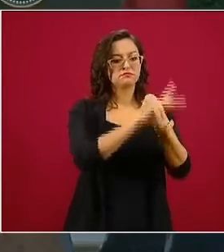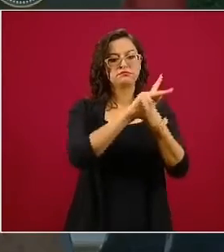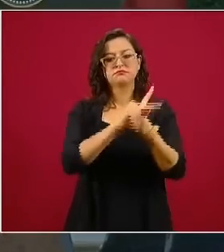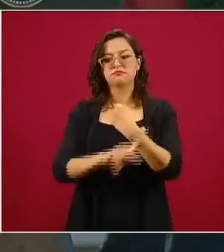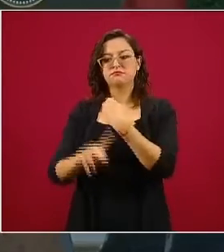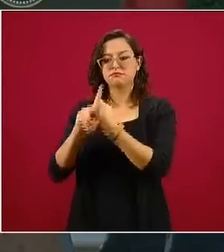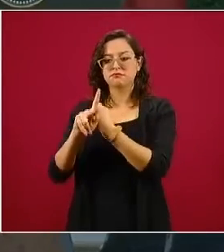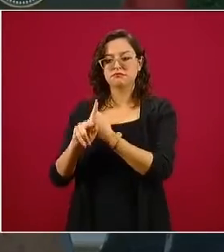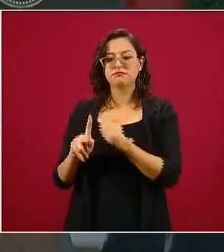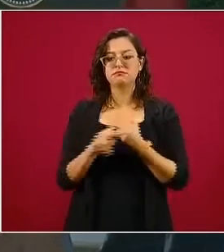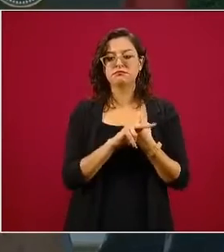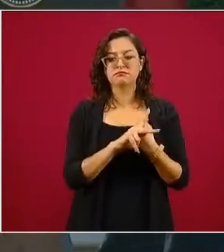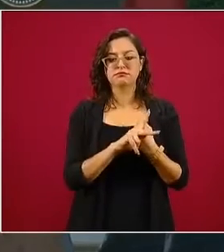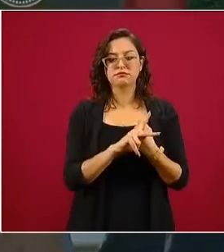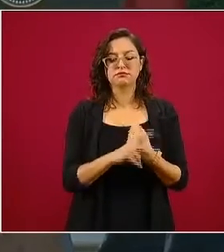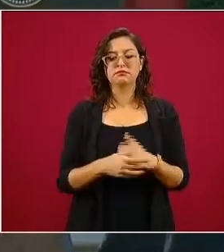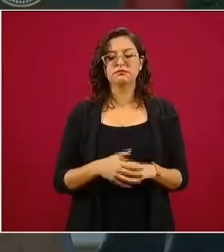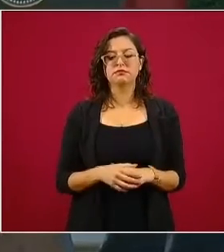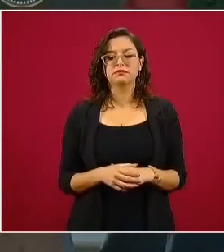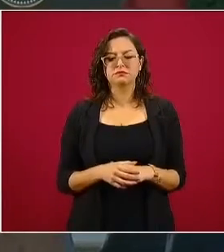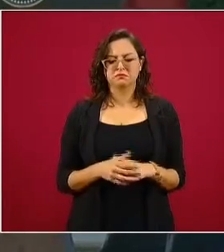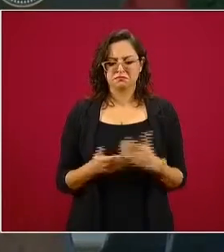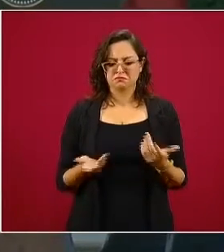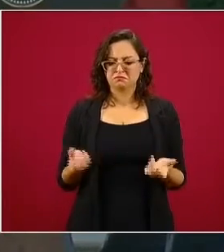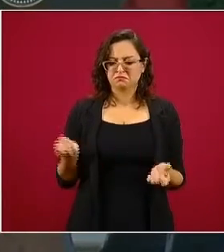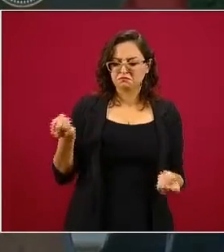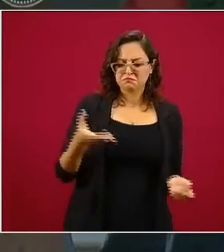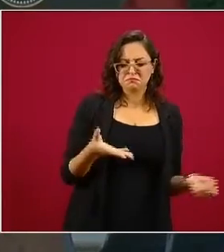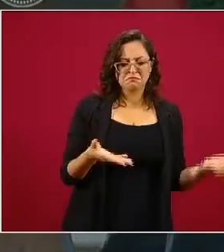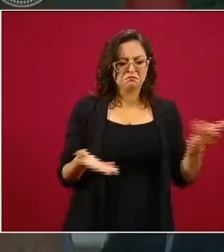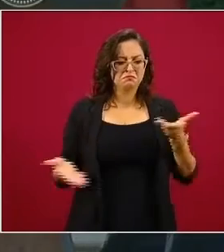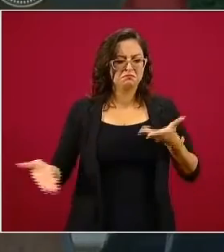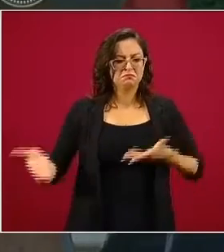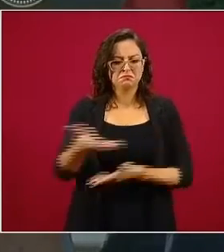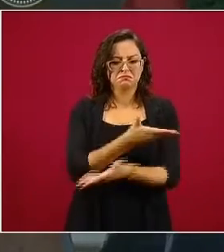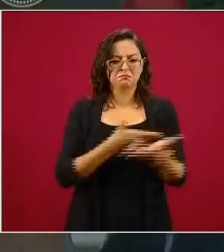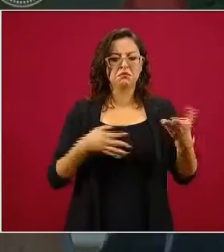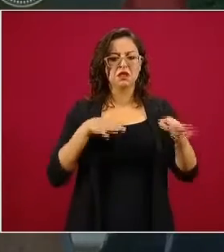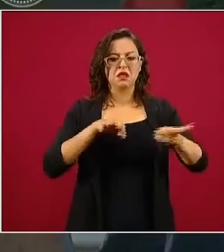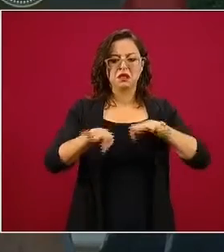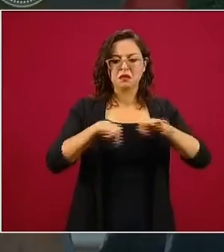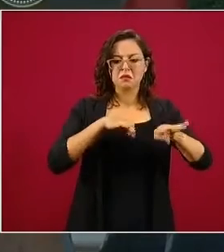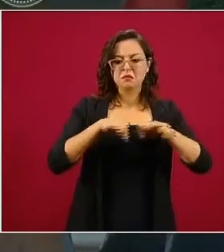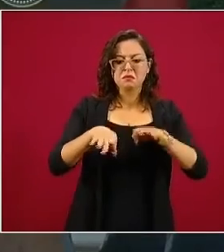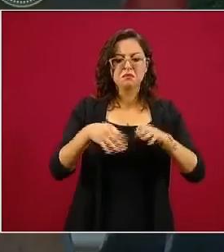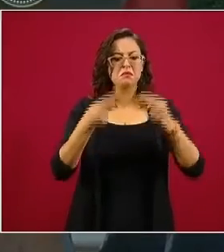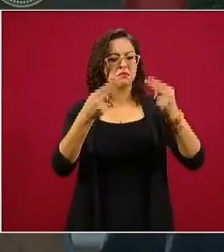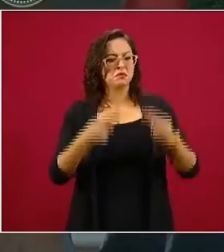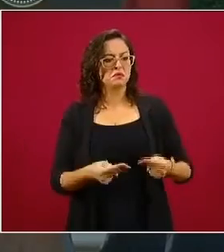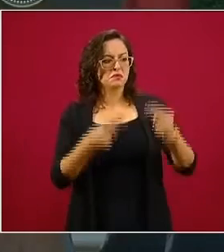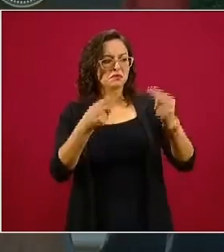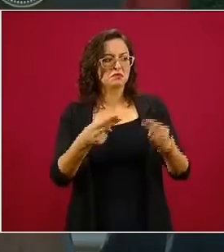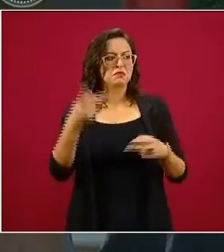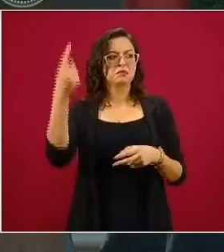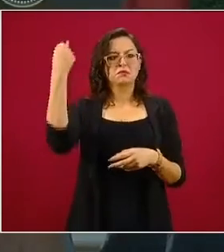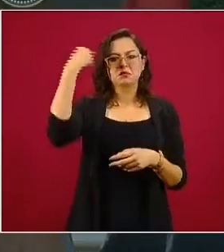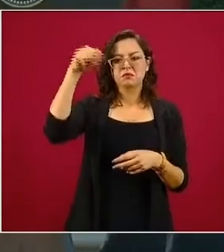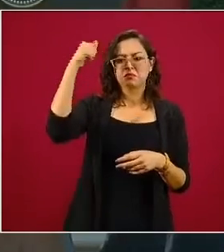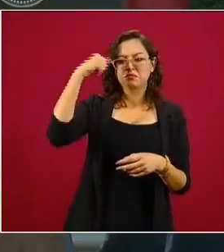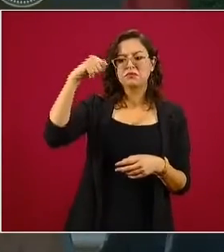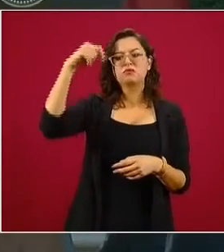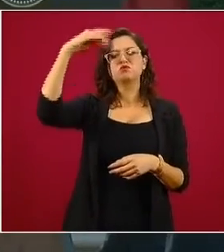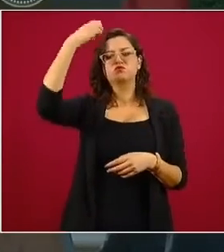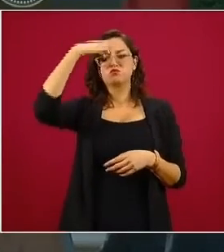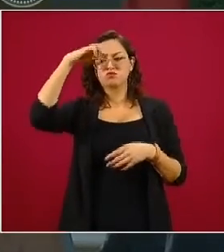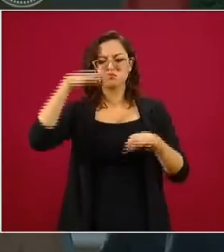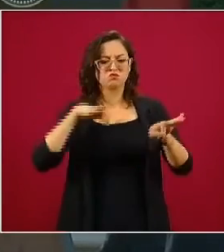aportamos capacidad productiva, mercados, tecnología, experiencia, mano de